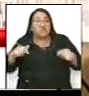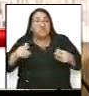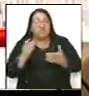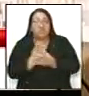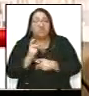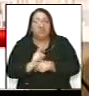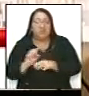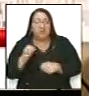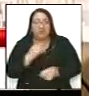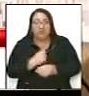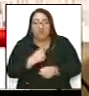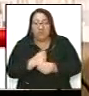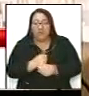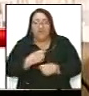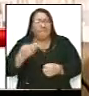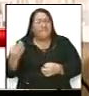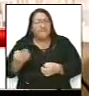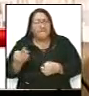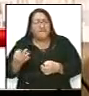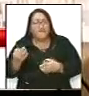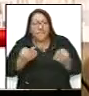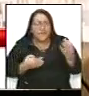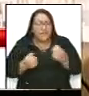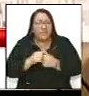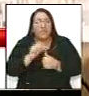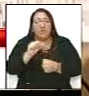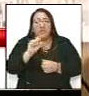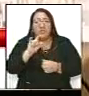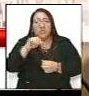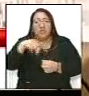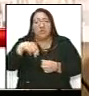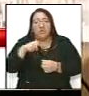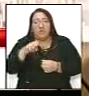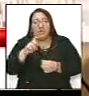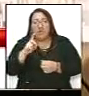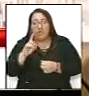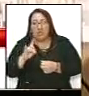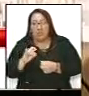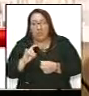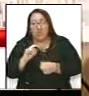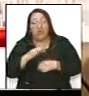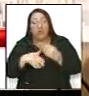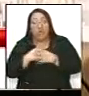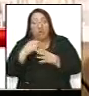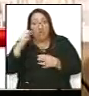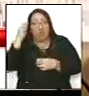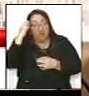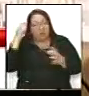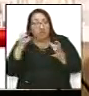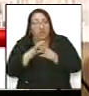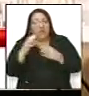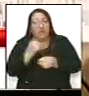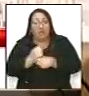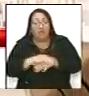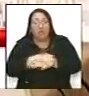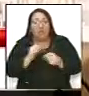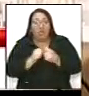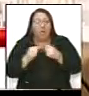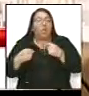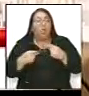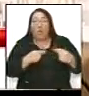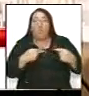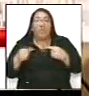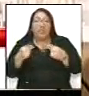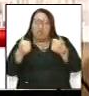tiene que hacer un trabajo fino con la SUNEDO. Porque en una política y en una lógica de gestión por